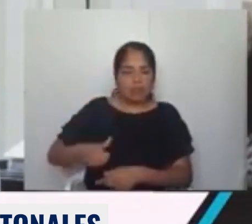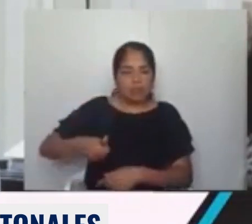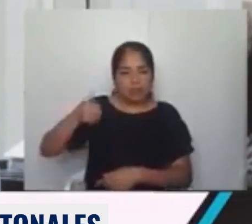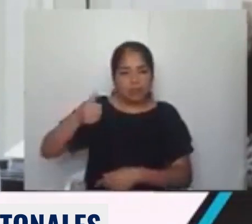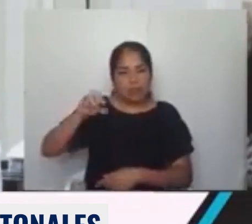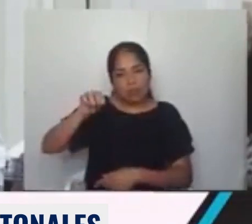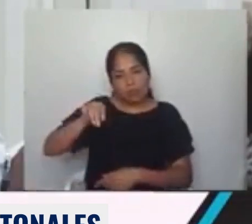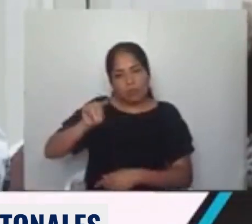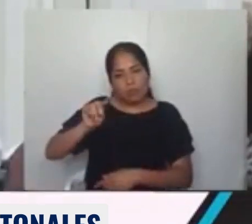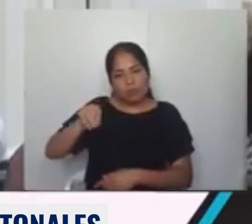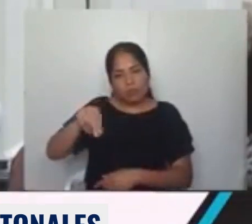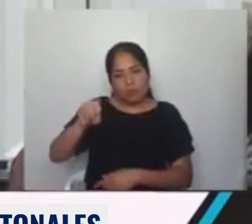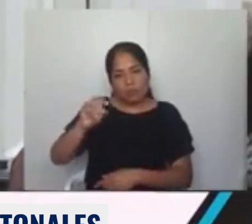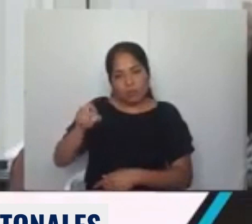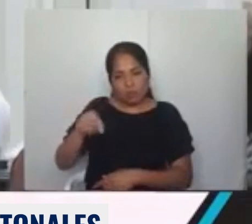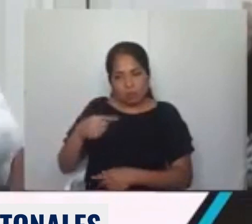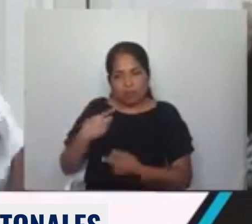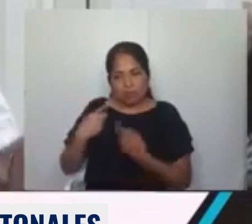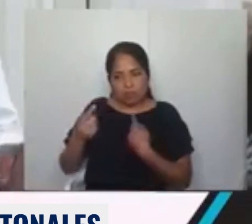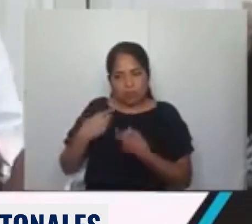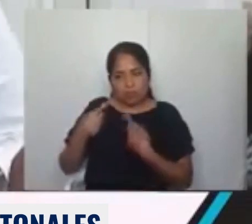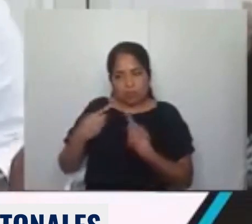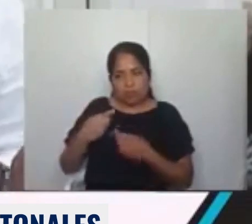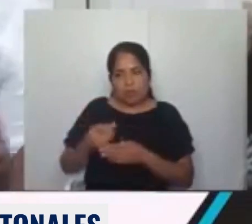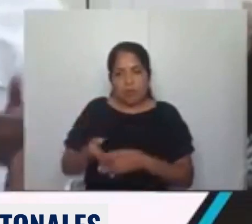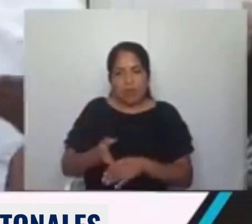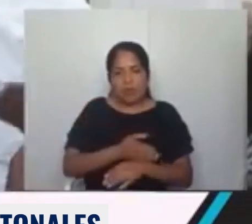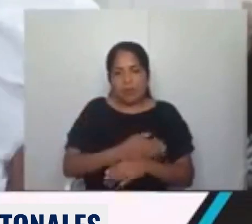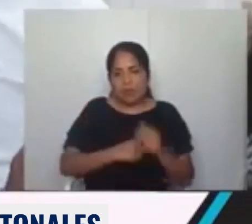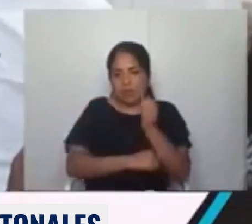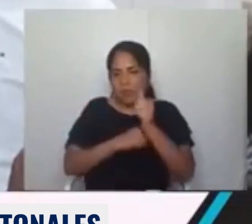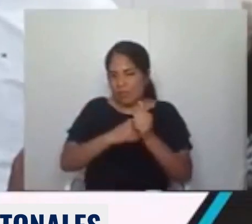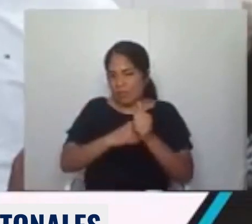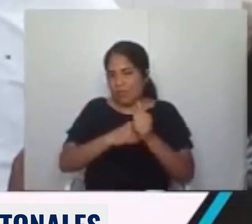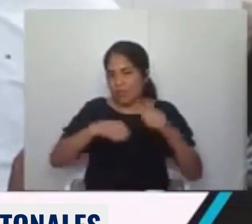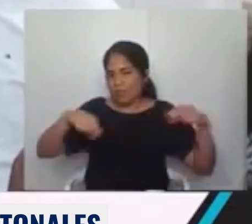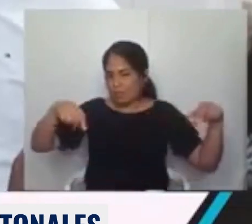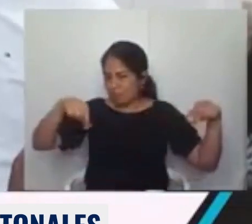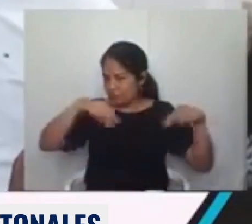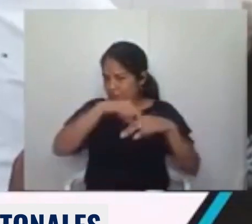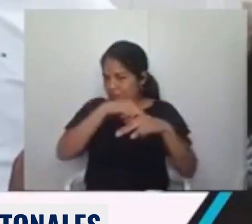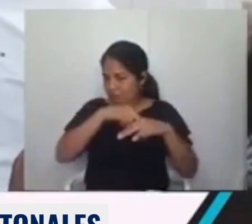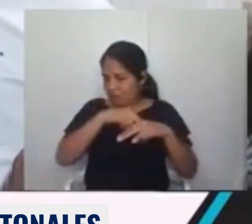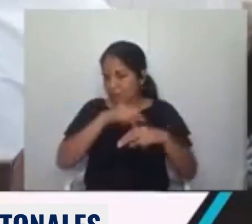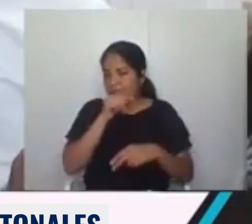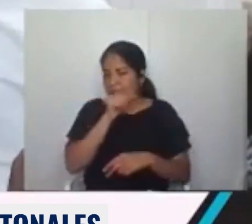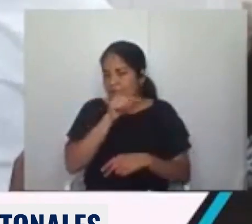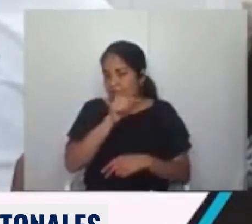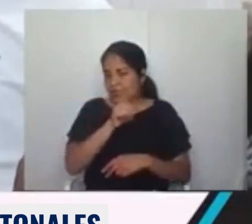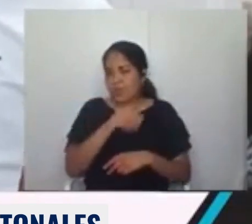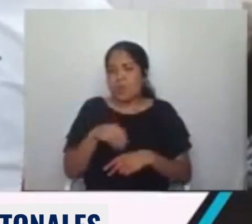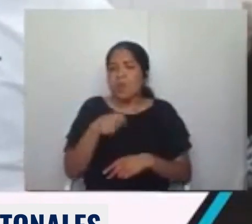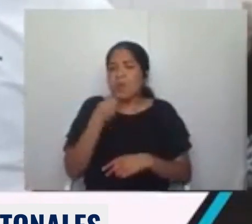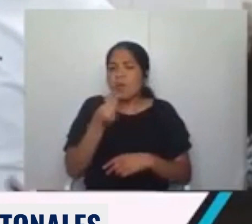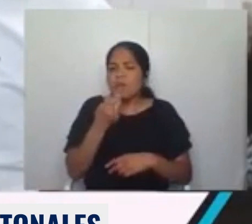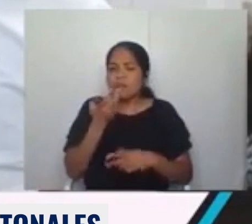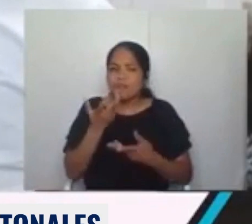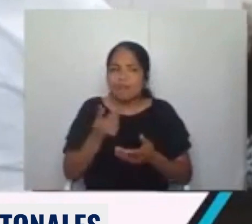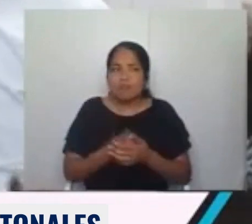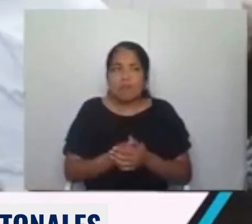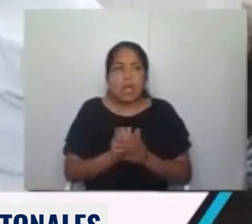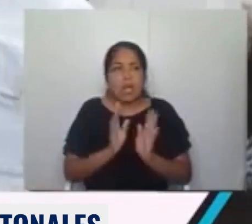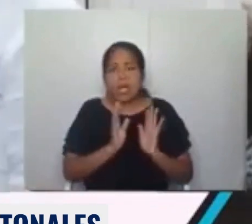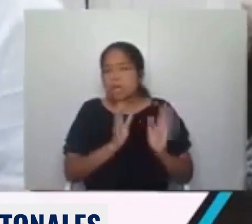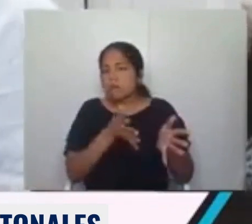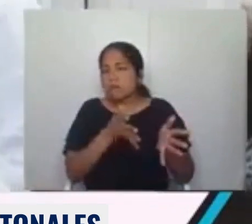había un accidente en un puente peatonal. Se puso un puente provisional, ¿no? De acero,